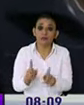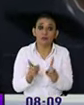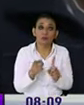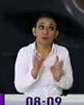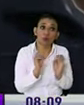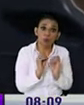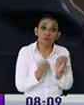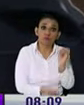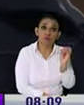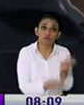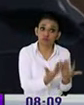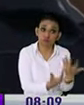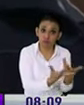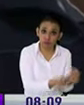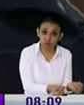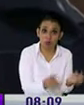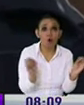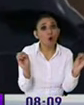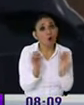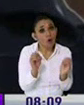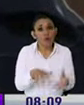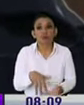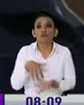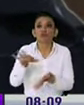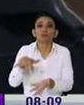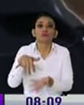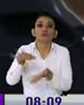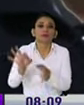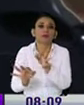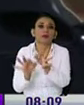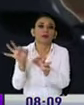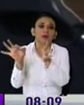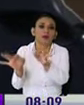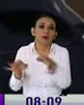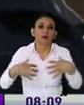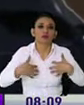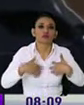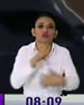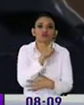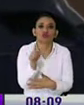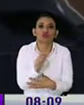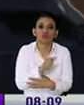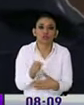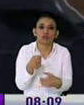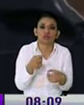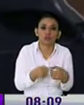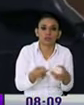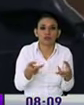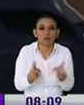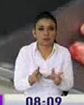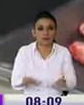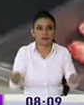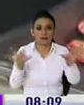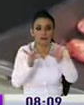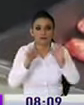destrucción, o en algunos casos se procede a donaciones a lo que son los zoológicos, tanto de Quito como de los